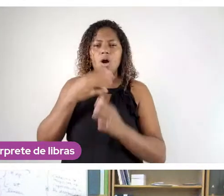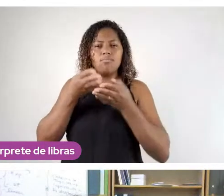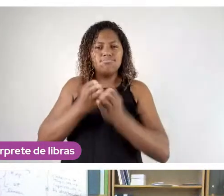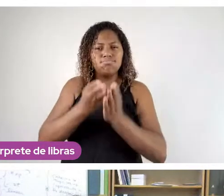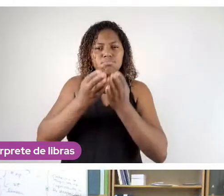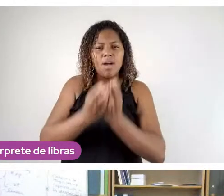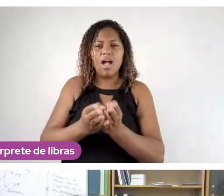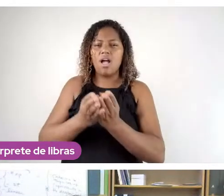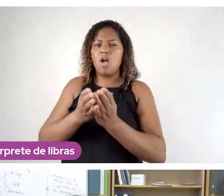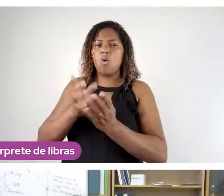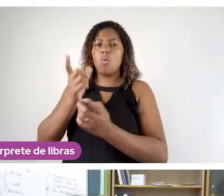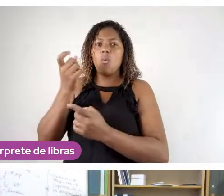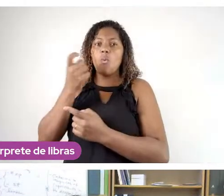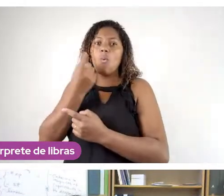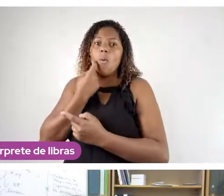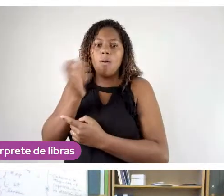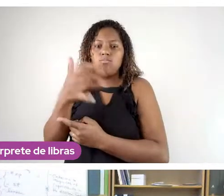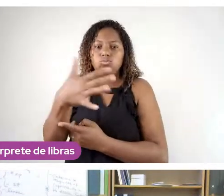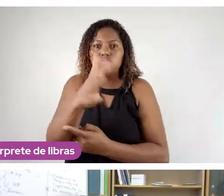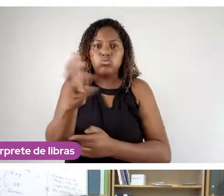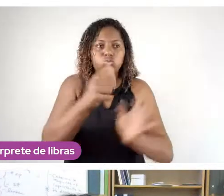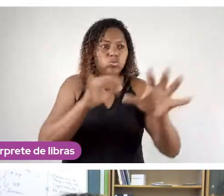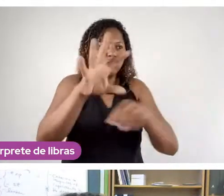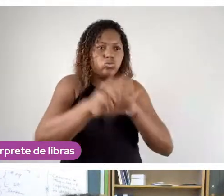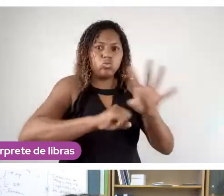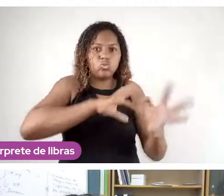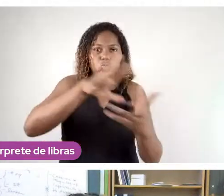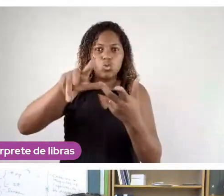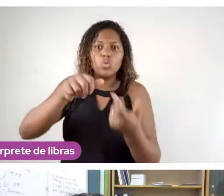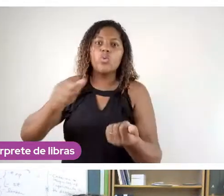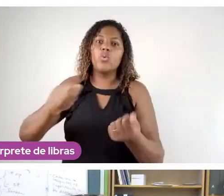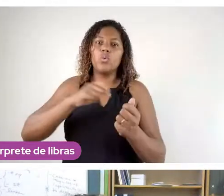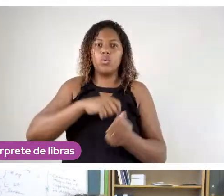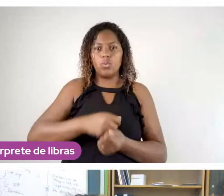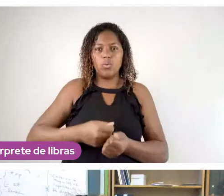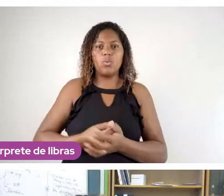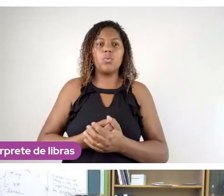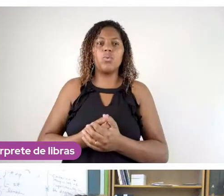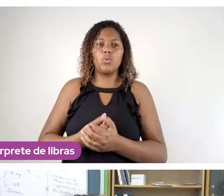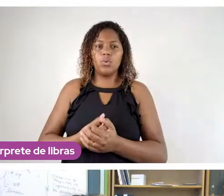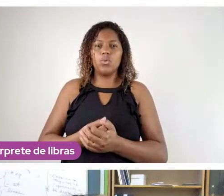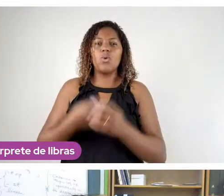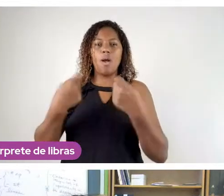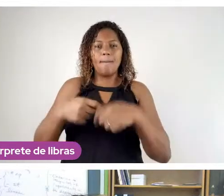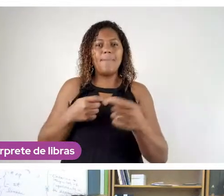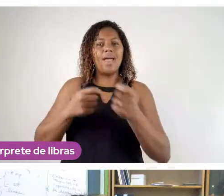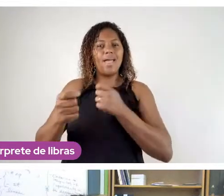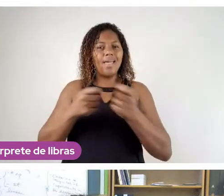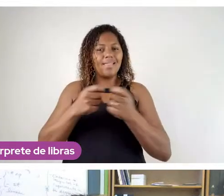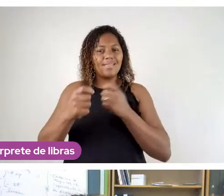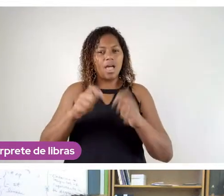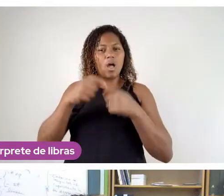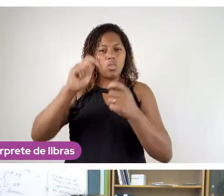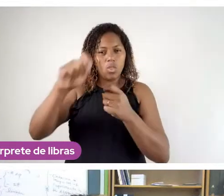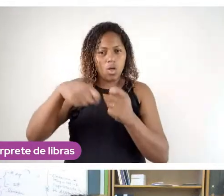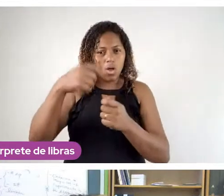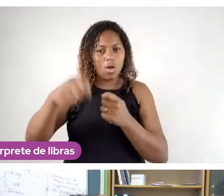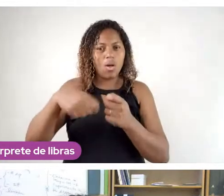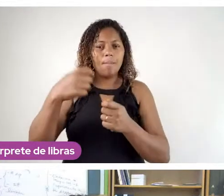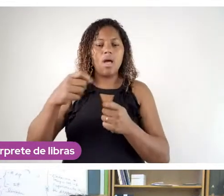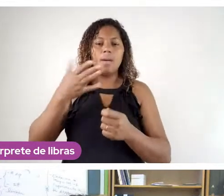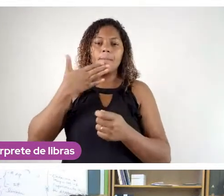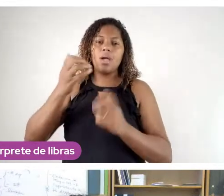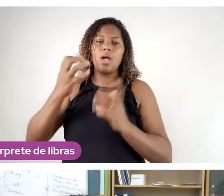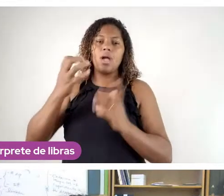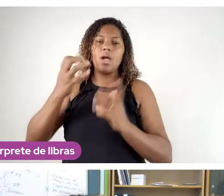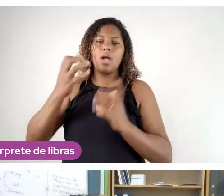tipo de turismo cada vez más, porque es algo que ya no existe. De estar en un manglar y de repente estar rodeado de aves, eso tiene